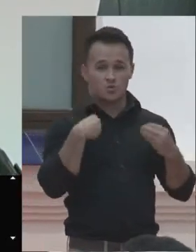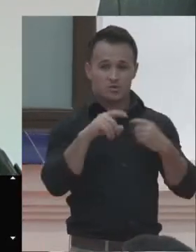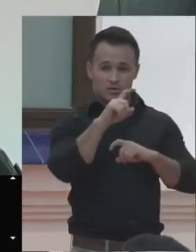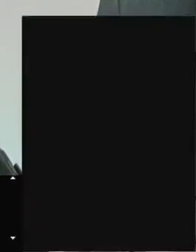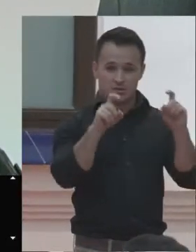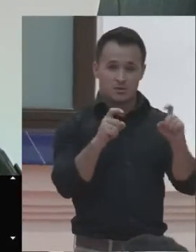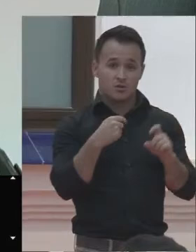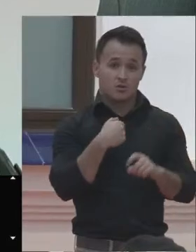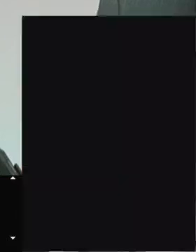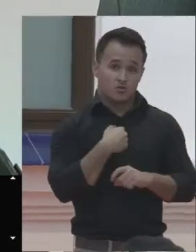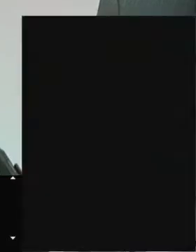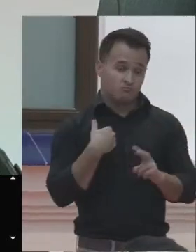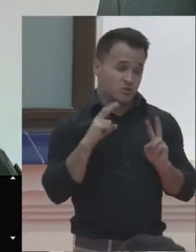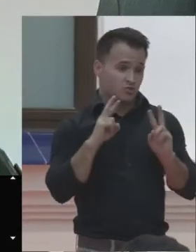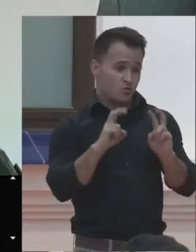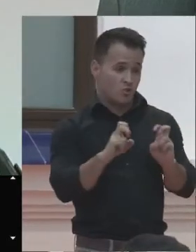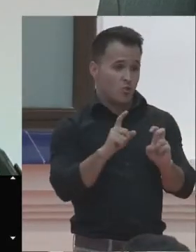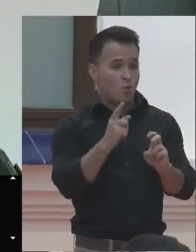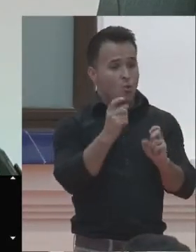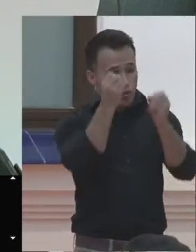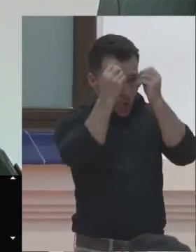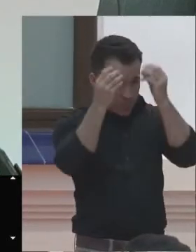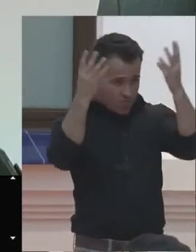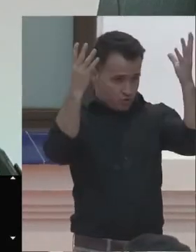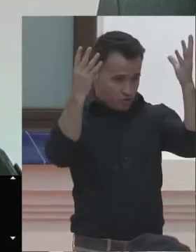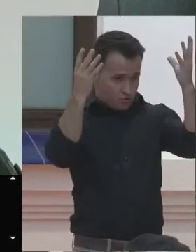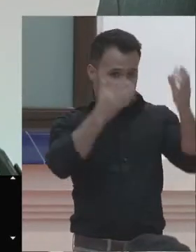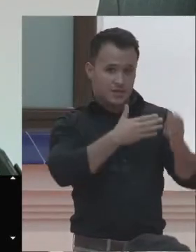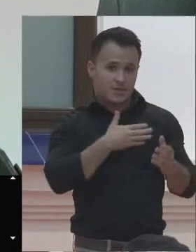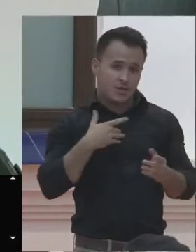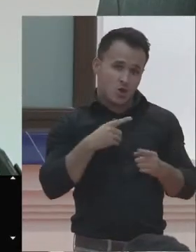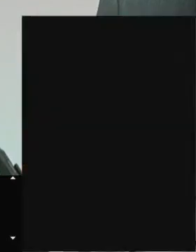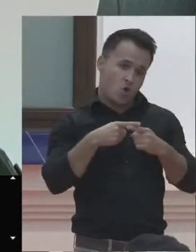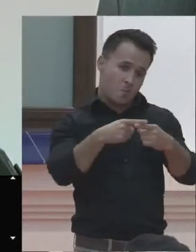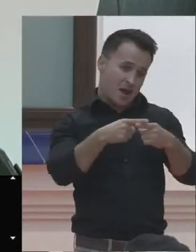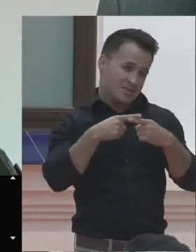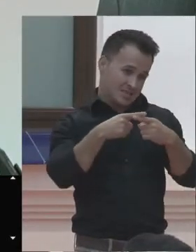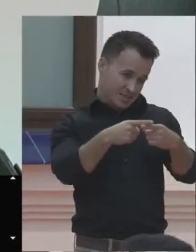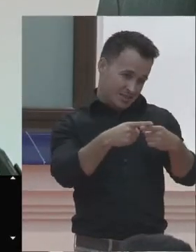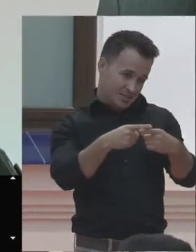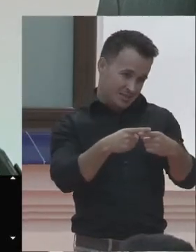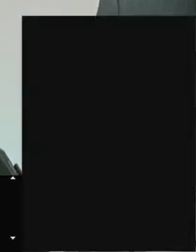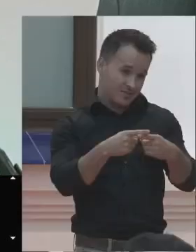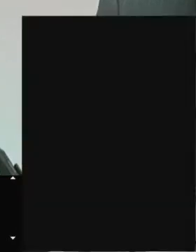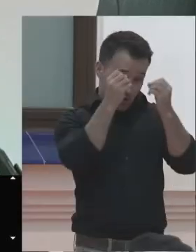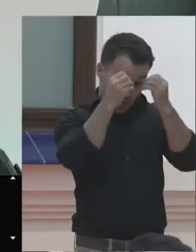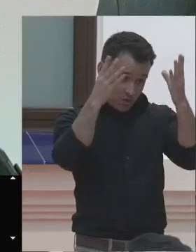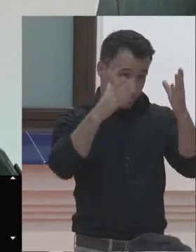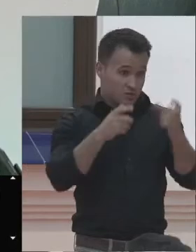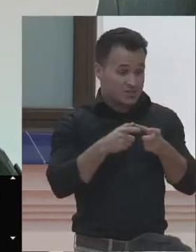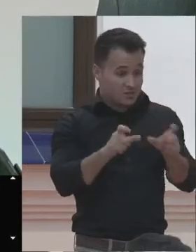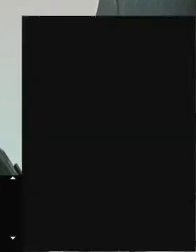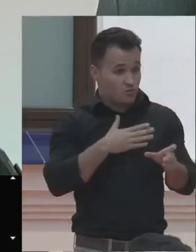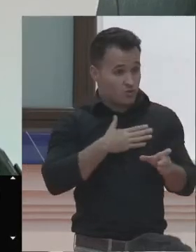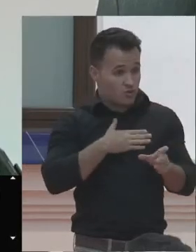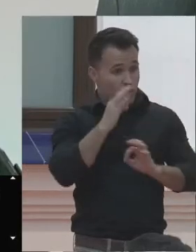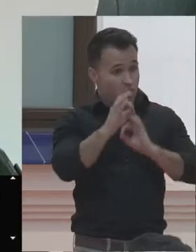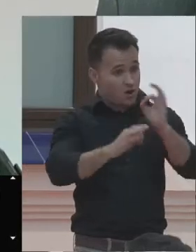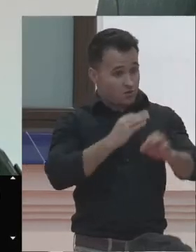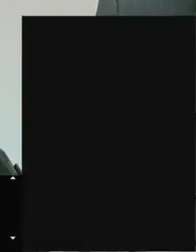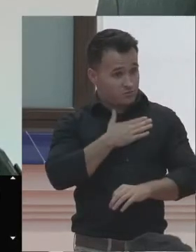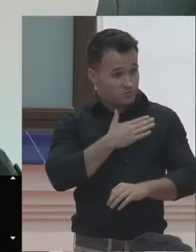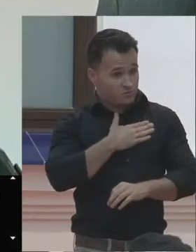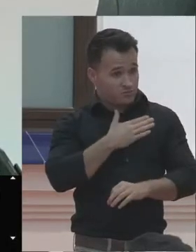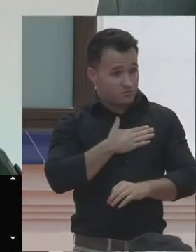Por lo menos por mi parte voy a introducir un último concepto que me gustaría que fuera también compartido con todos vosotros, Dentro de nuestro sector, nuestra organización, Tube